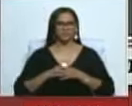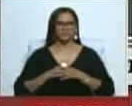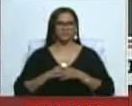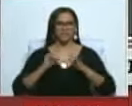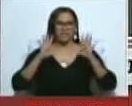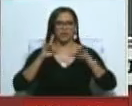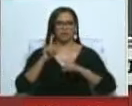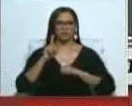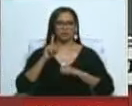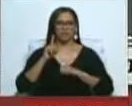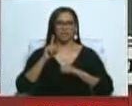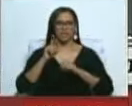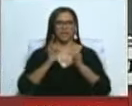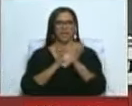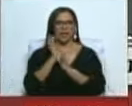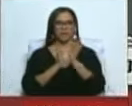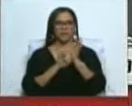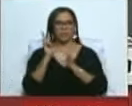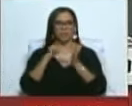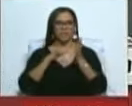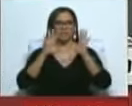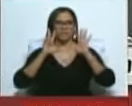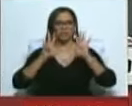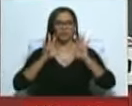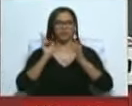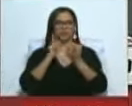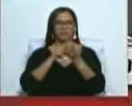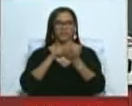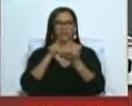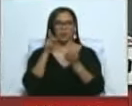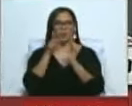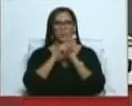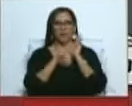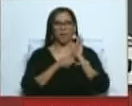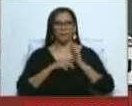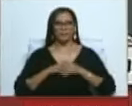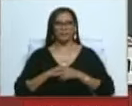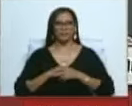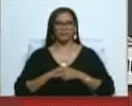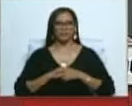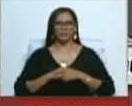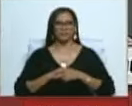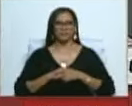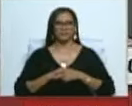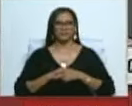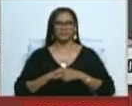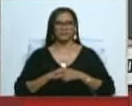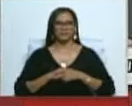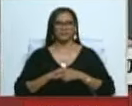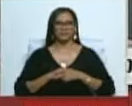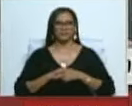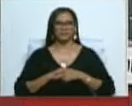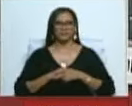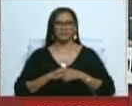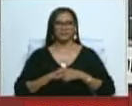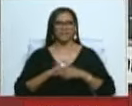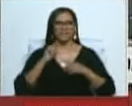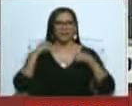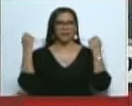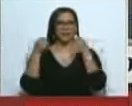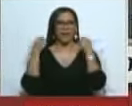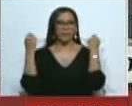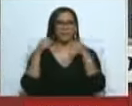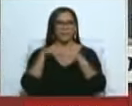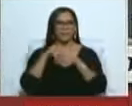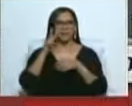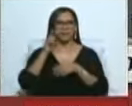del 2018, usted vino al programa. 11 de abril del 2018. Estábamos en la campaña electoral para el